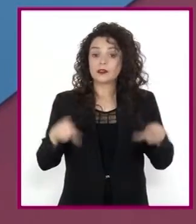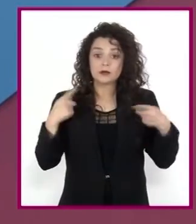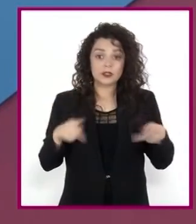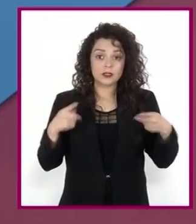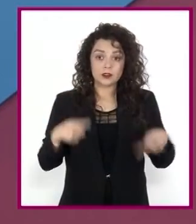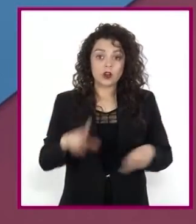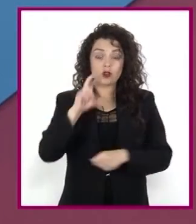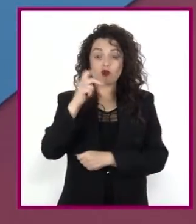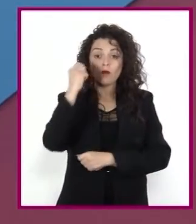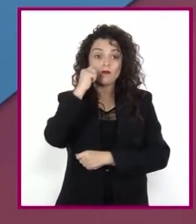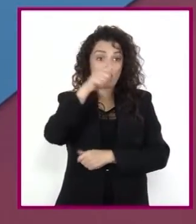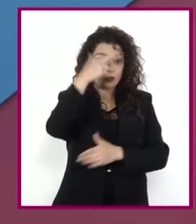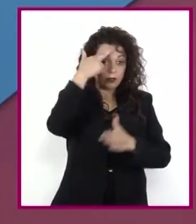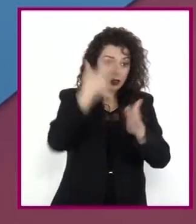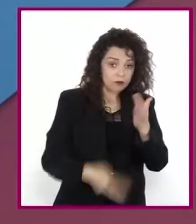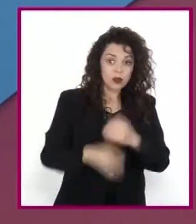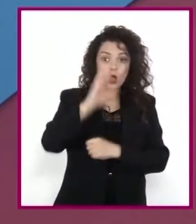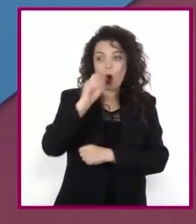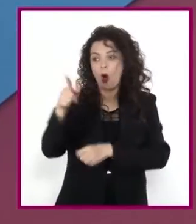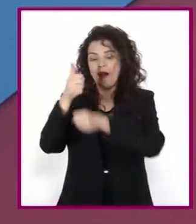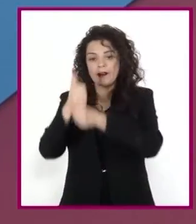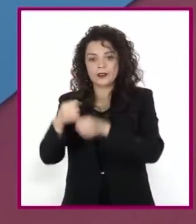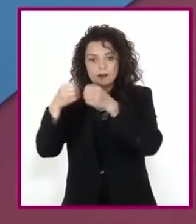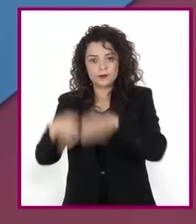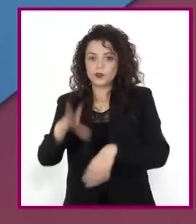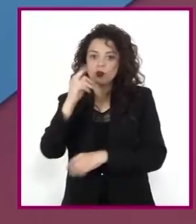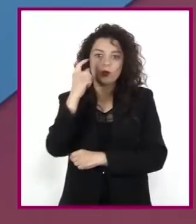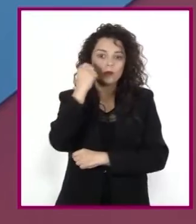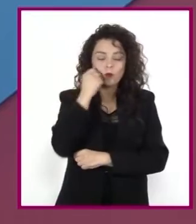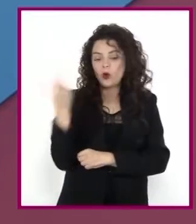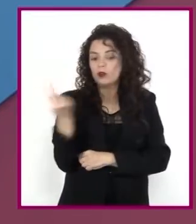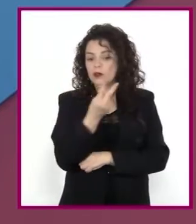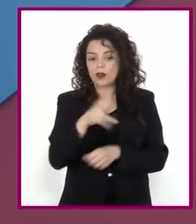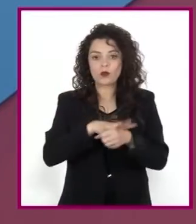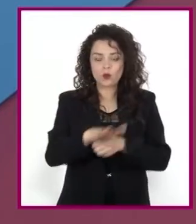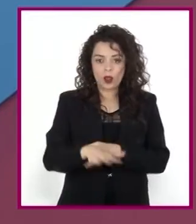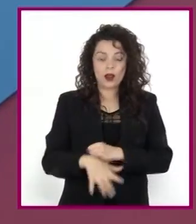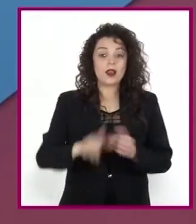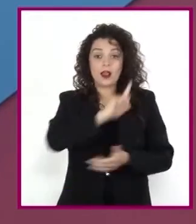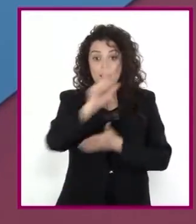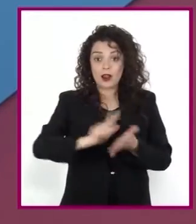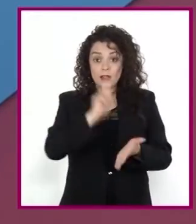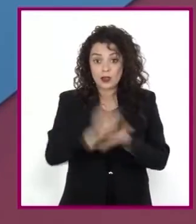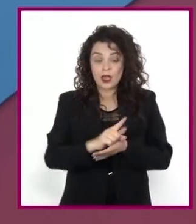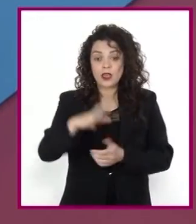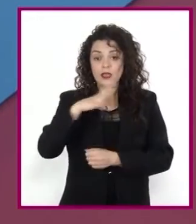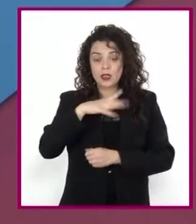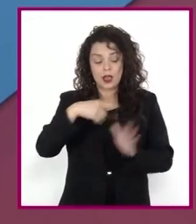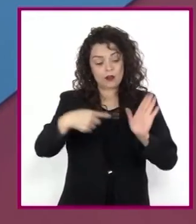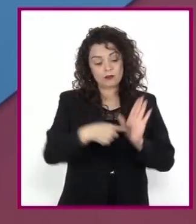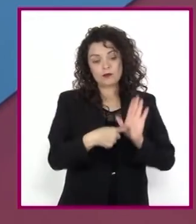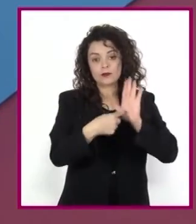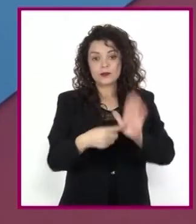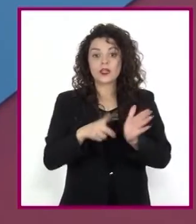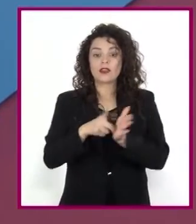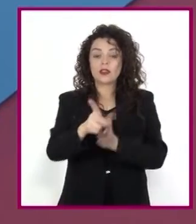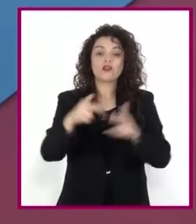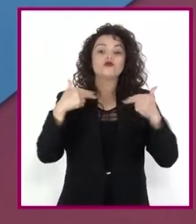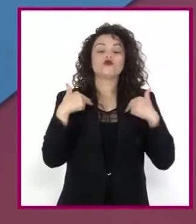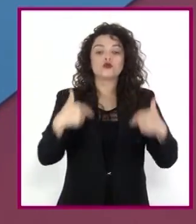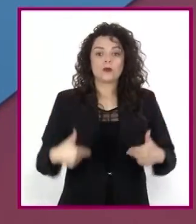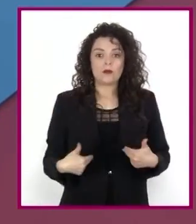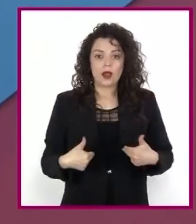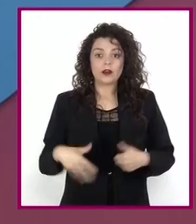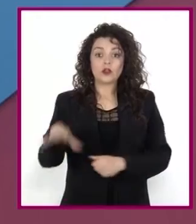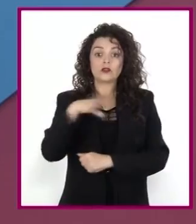infractores. Es decir, las leyes están sustentadas en los derechos humanos, los cuales, como recordarán, tienen